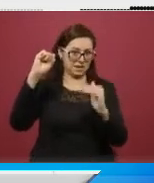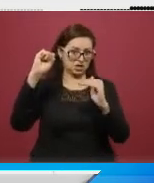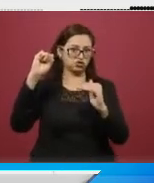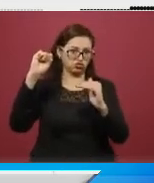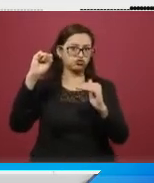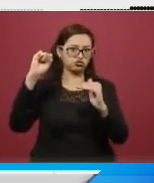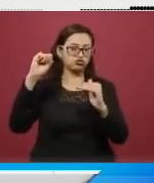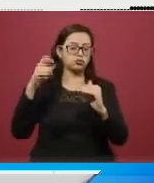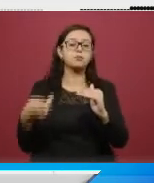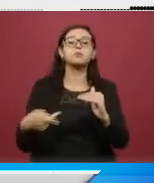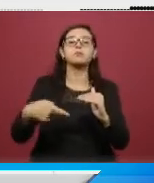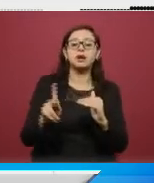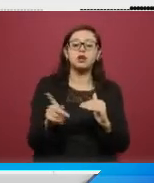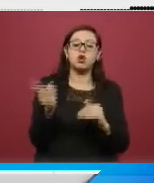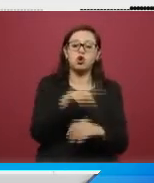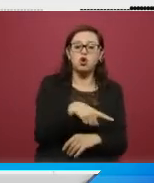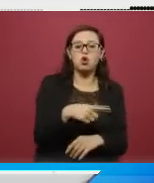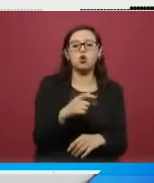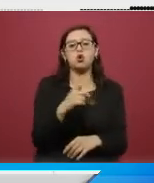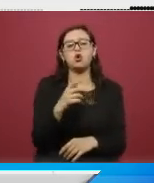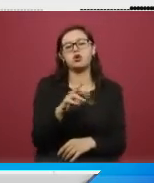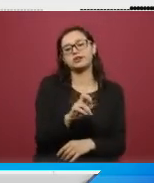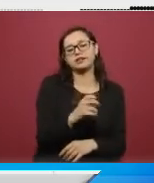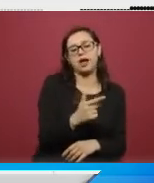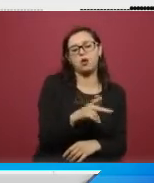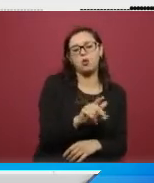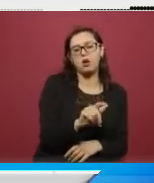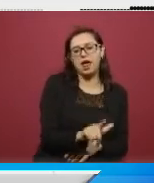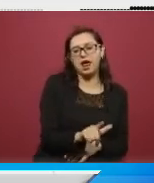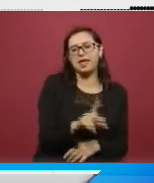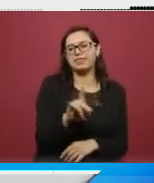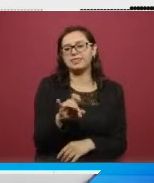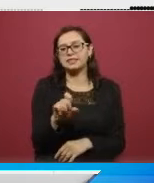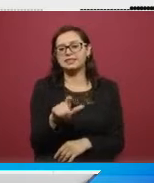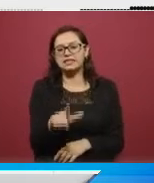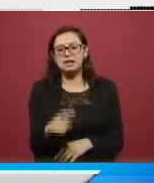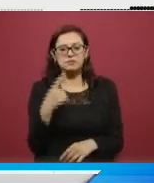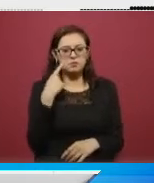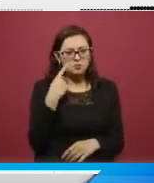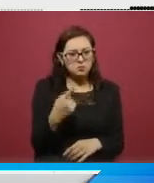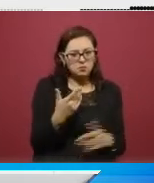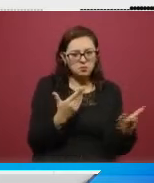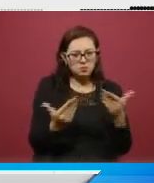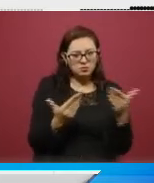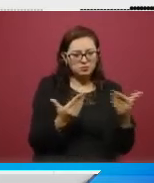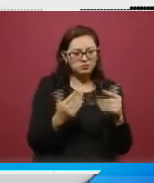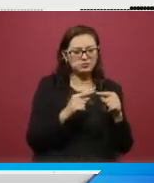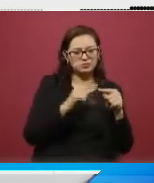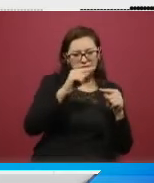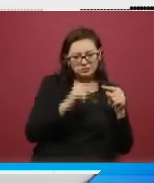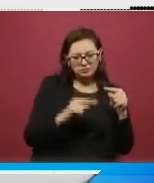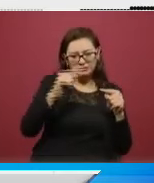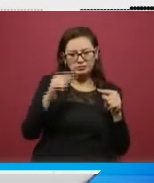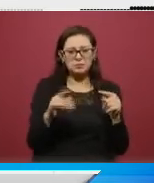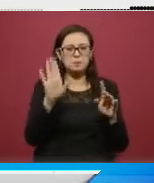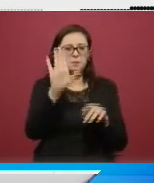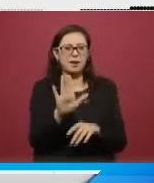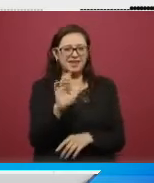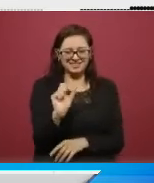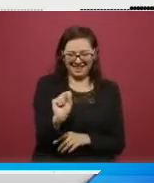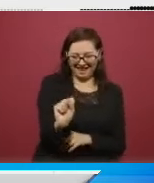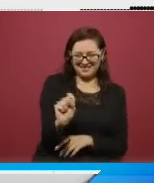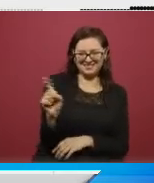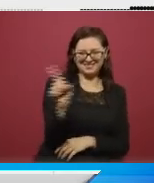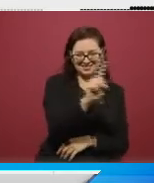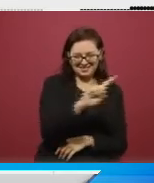que se importa la mayoría de los combustibles que se consumen en el país, así como su transportación y el margen de utilidad en las estaciones de servicio.